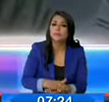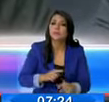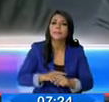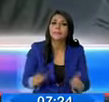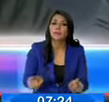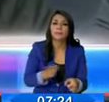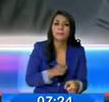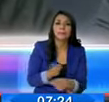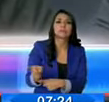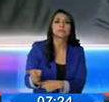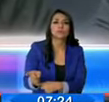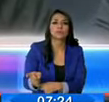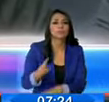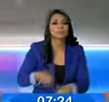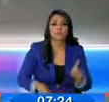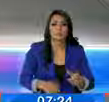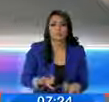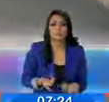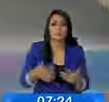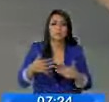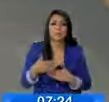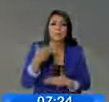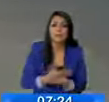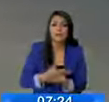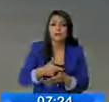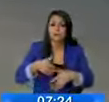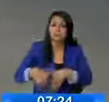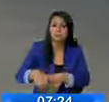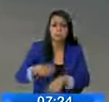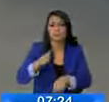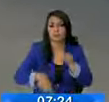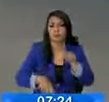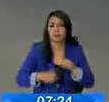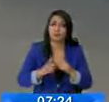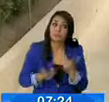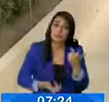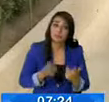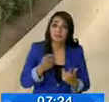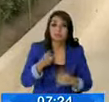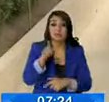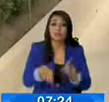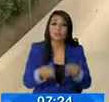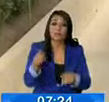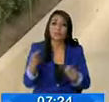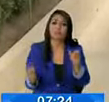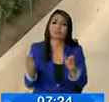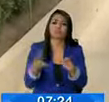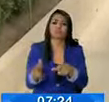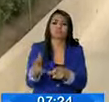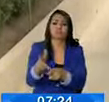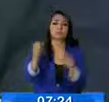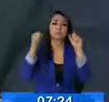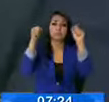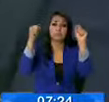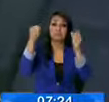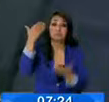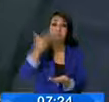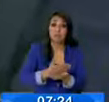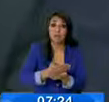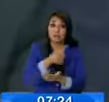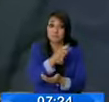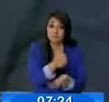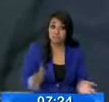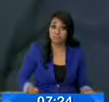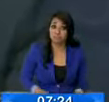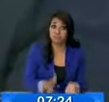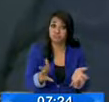con una medida de presión de por medio. Sin embargo, aseguran que se evaluarán posibles sanciones contra los impulsadores de la paralización. Con base a